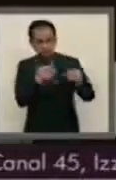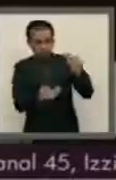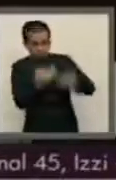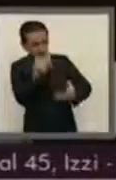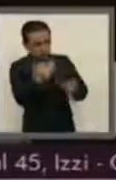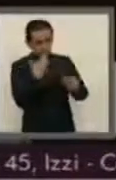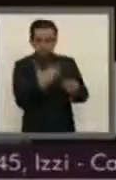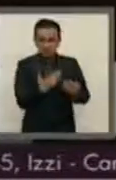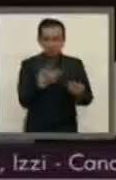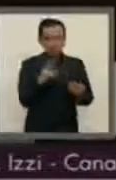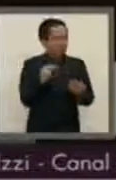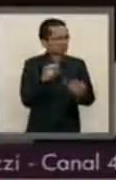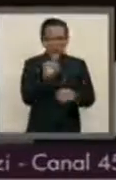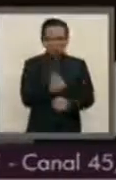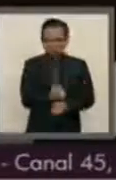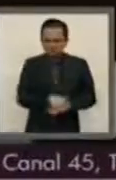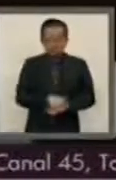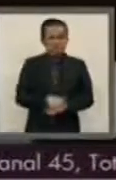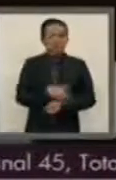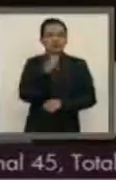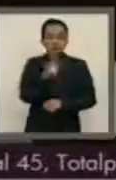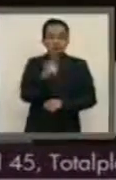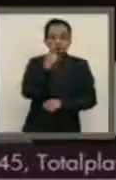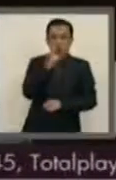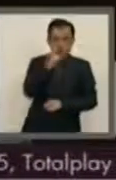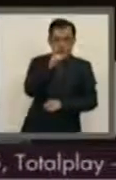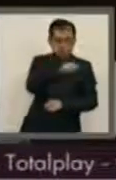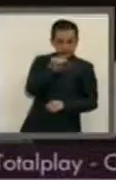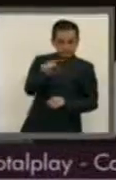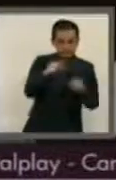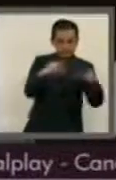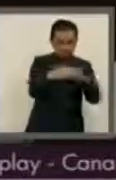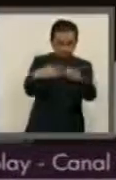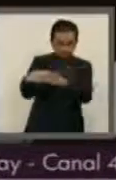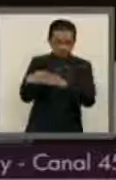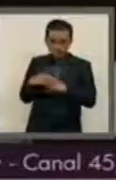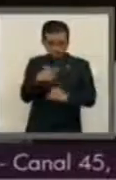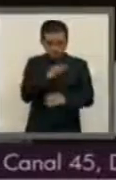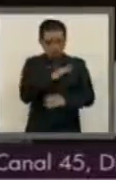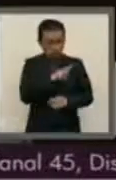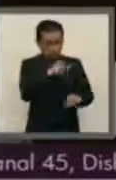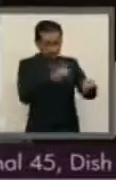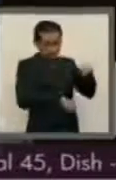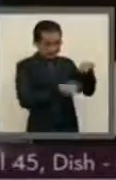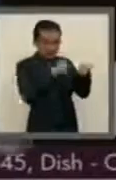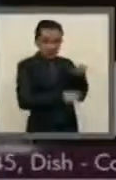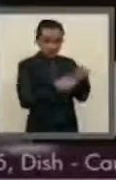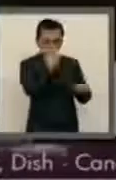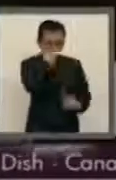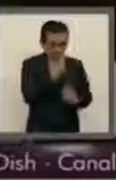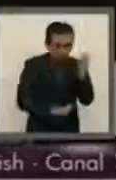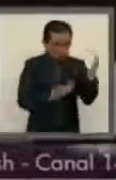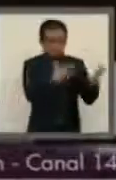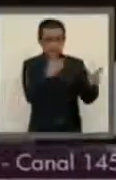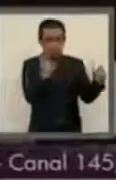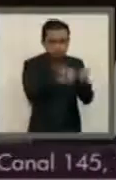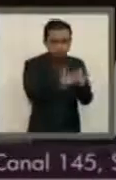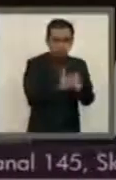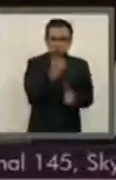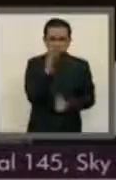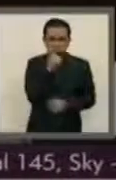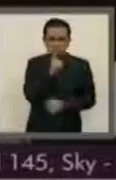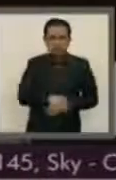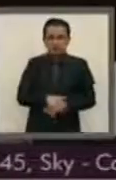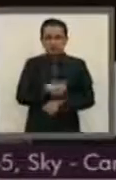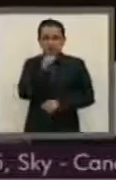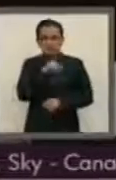funciona. Las instituciones policíacas no han sido capaces de reducir la violencia y la delincuencia. Los